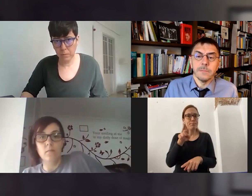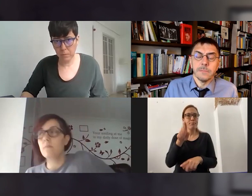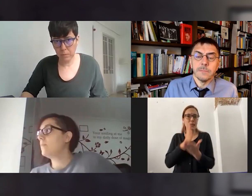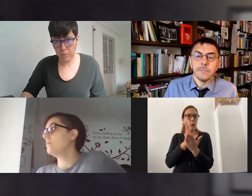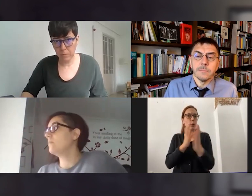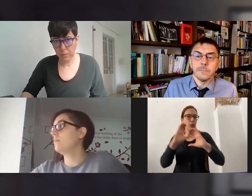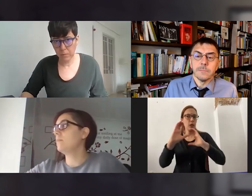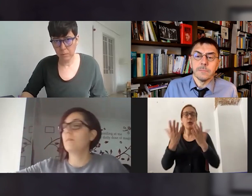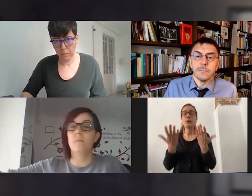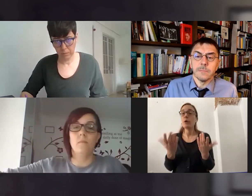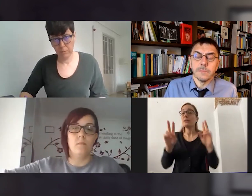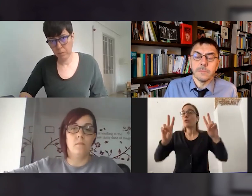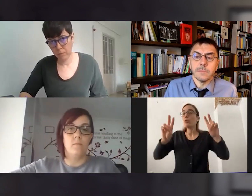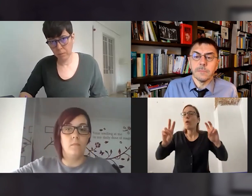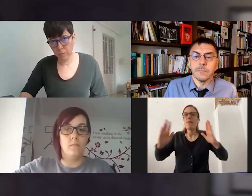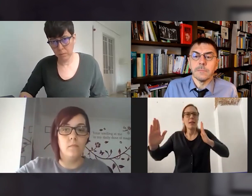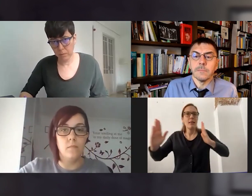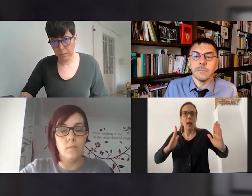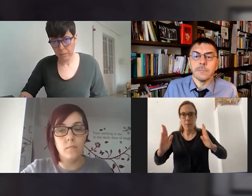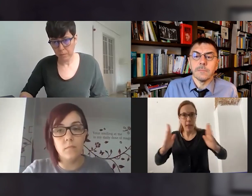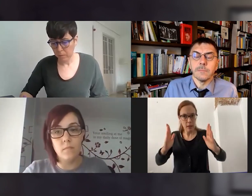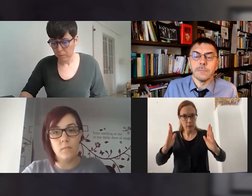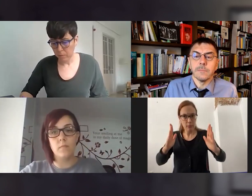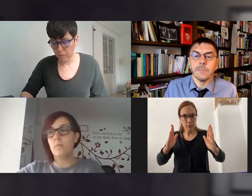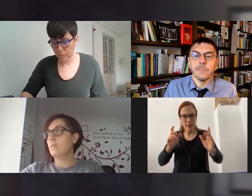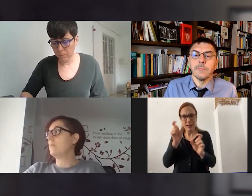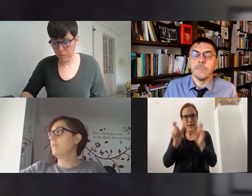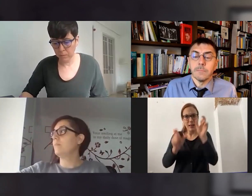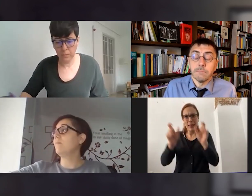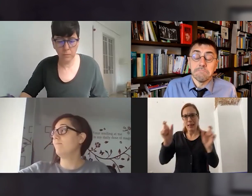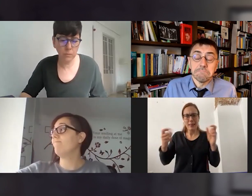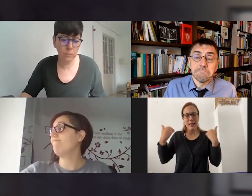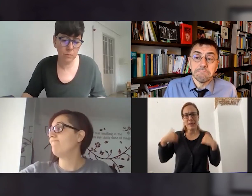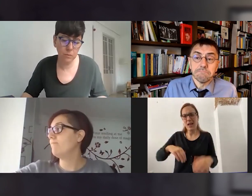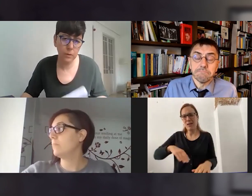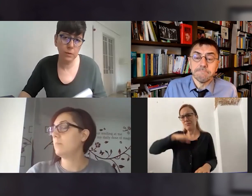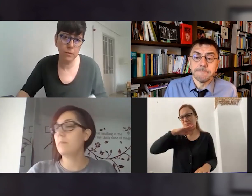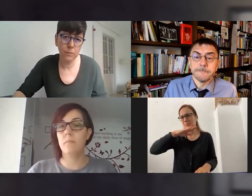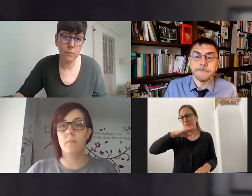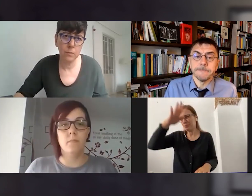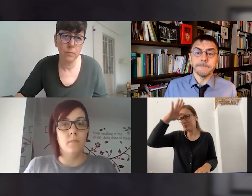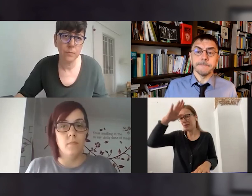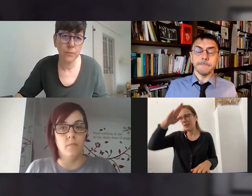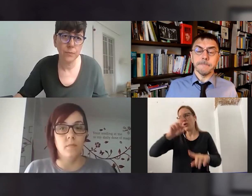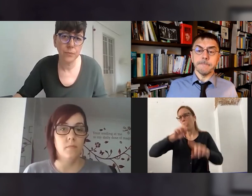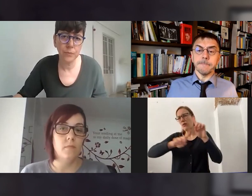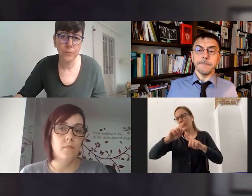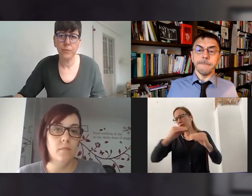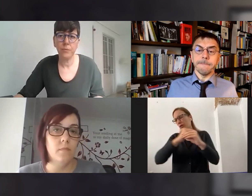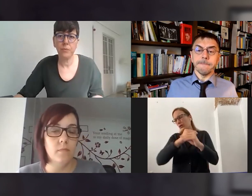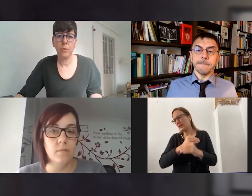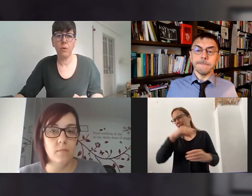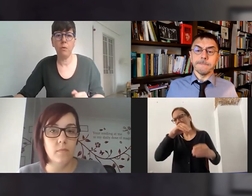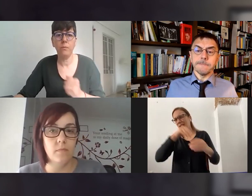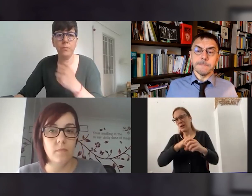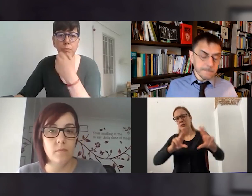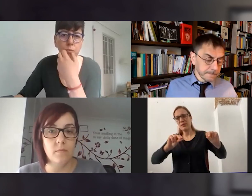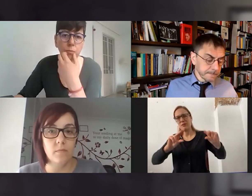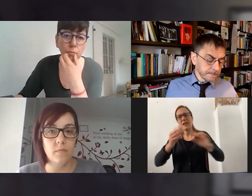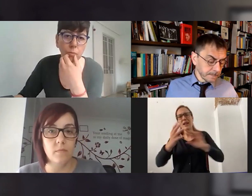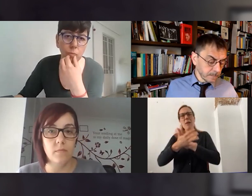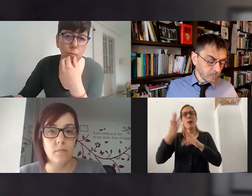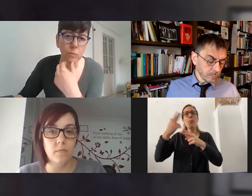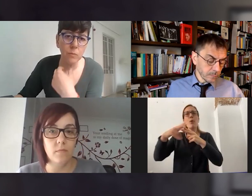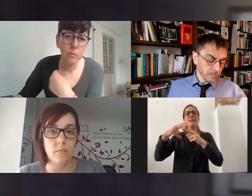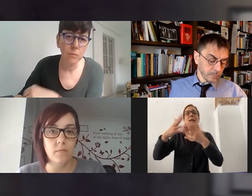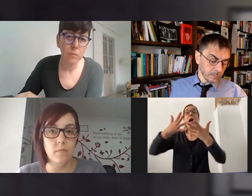etapa. La gente está cansada de que hablemos de conflictos internos, y creo que entramos en una época en la que hay que hablar de la política grande. ¿Y cuál es la